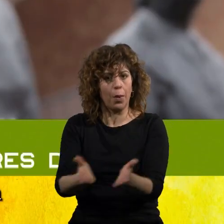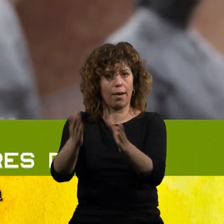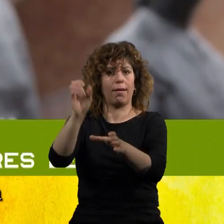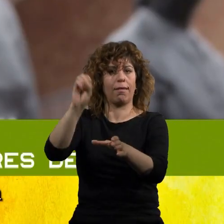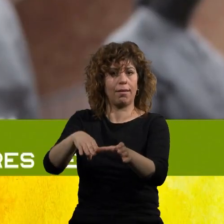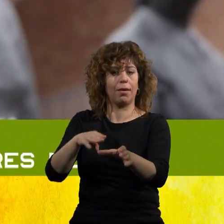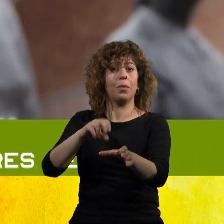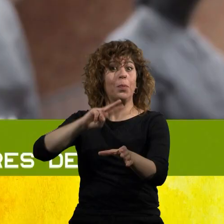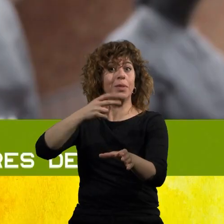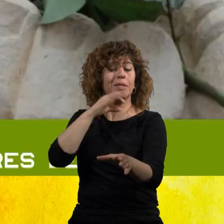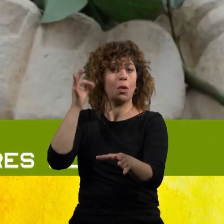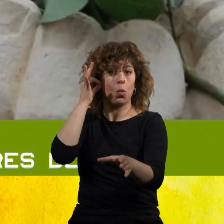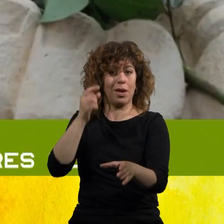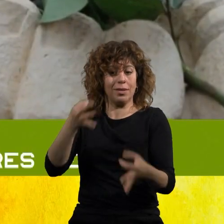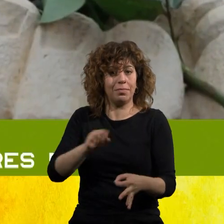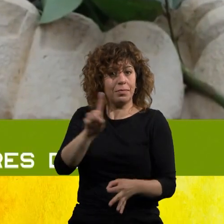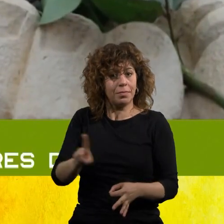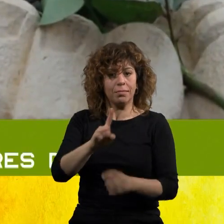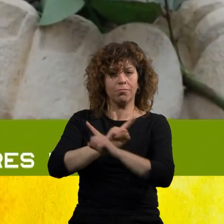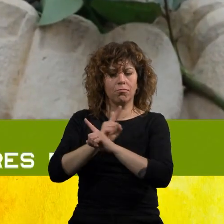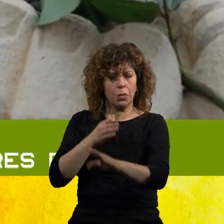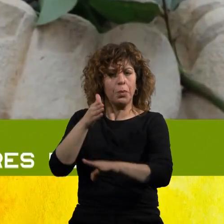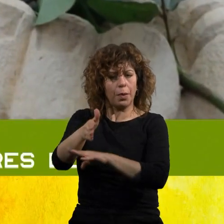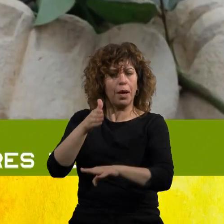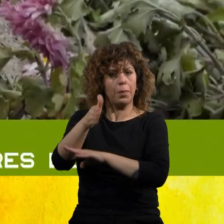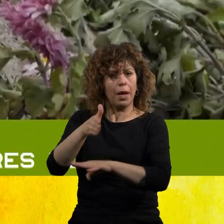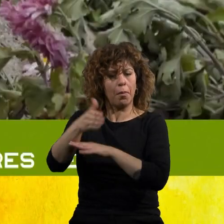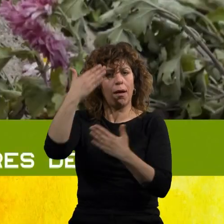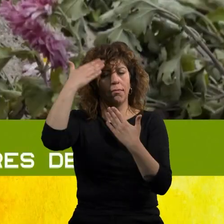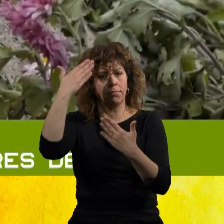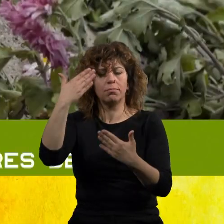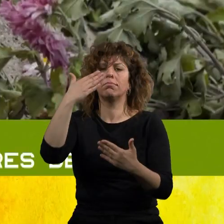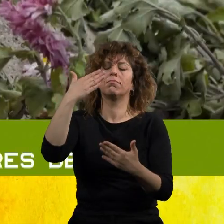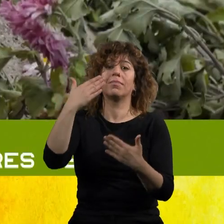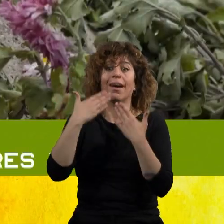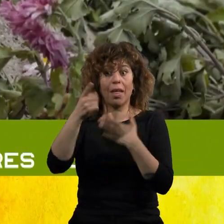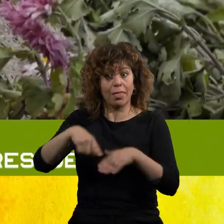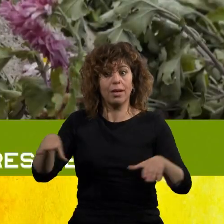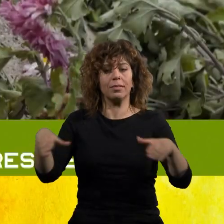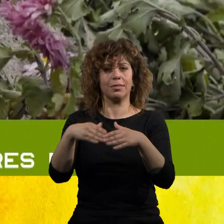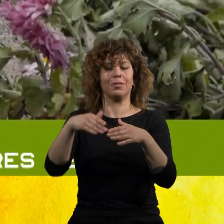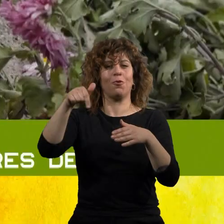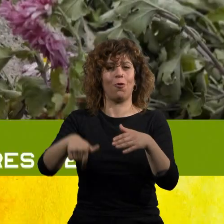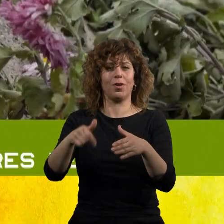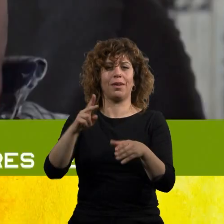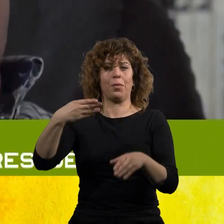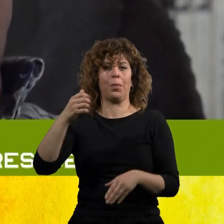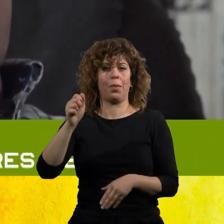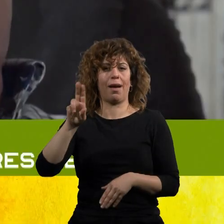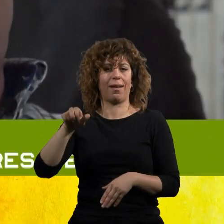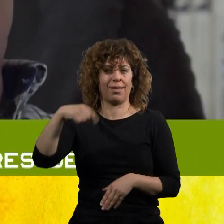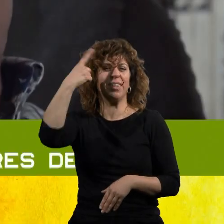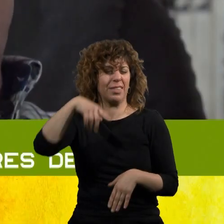mujeres de negro que iban cada 1 de noviembre, ¿no? A ese lugar a recordar a sus seres queridos, y que gracias a ellas hoy en día tenemos la Barranca y sabemos lo que